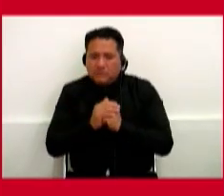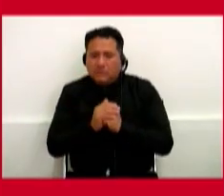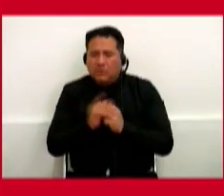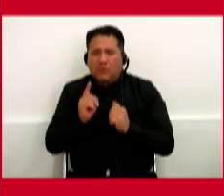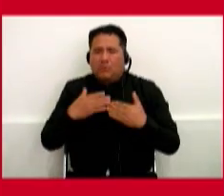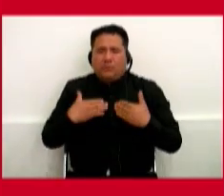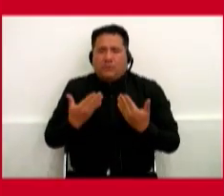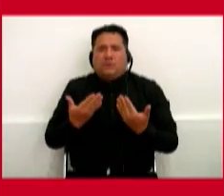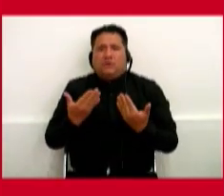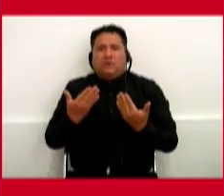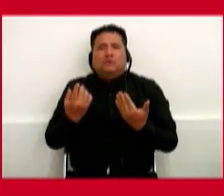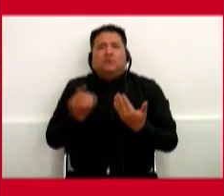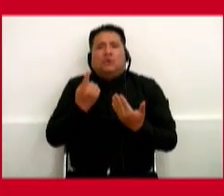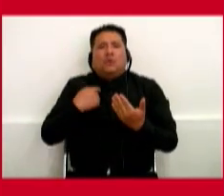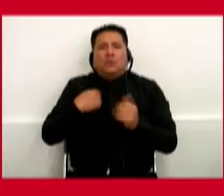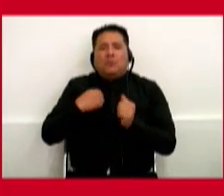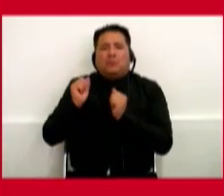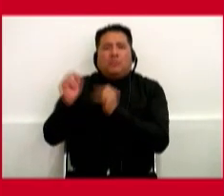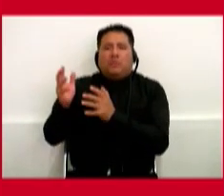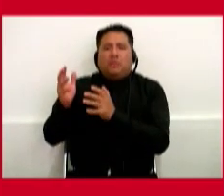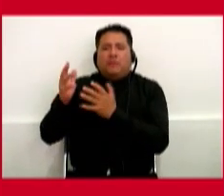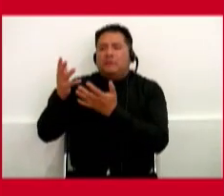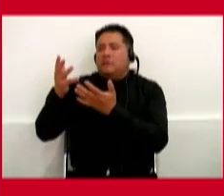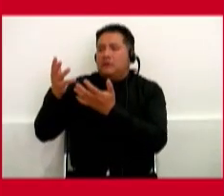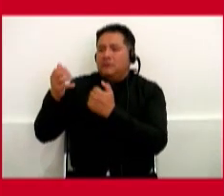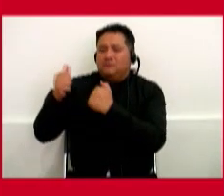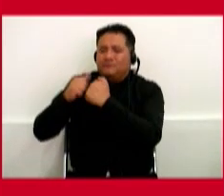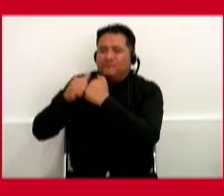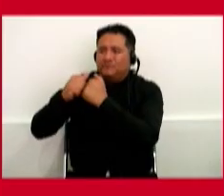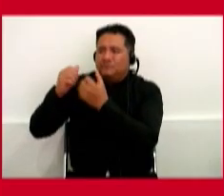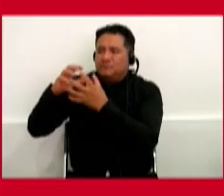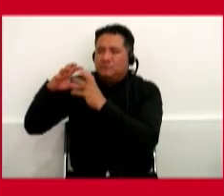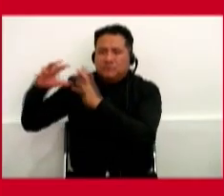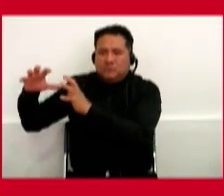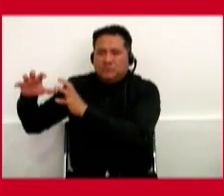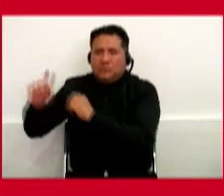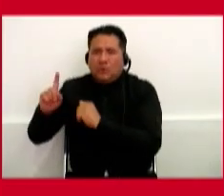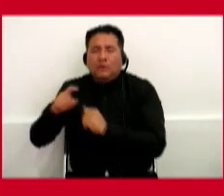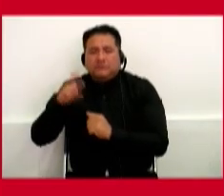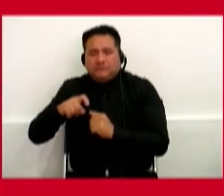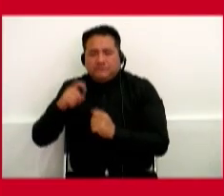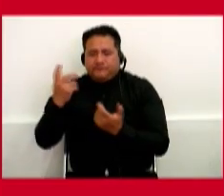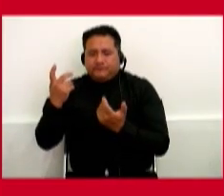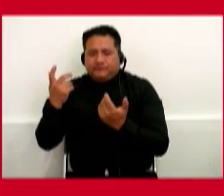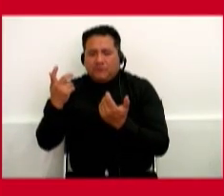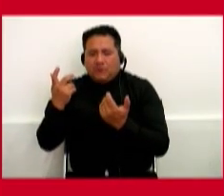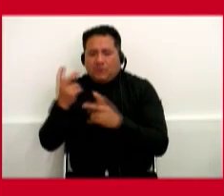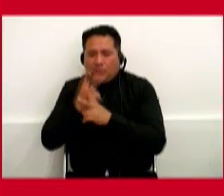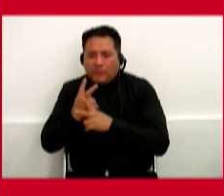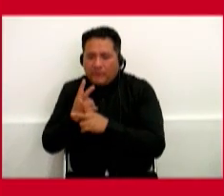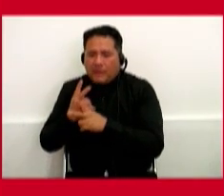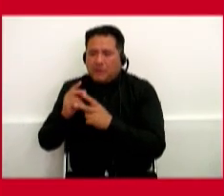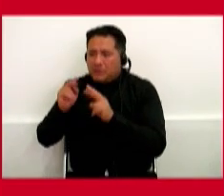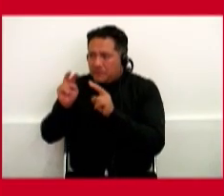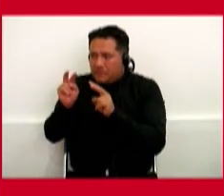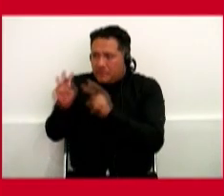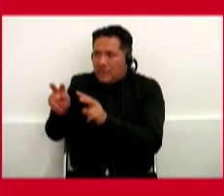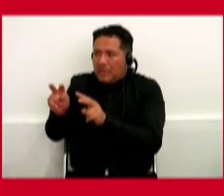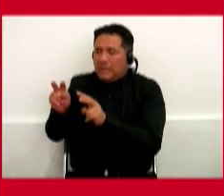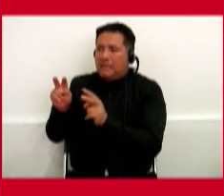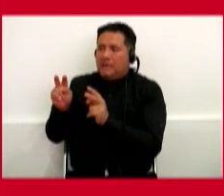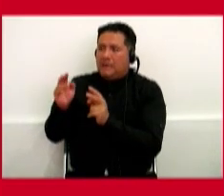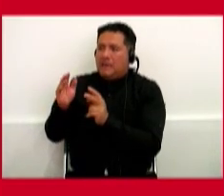asumir que el macizo rocoso es continuo, ¿no? Entonces, tiene que haber lógica entre lo que yo estoy observando y lo que estoy analizando,